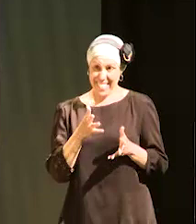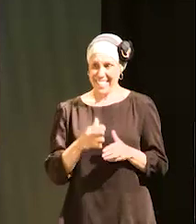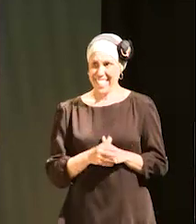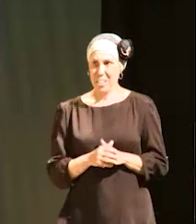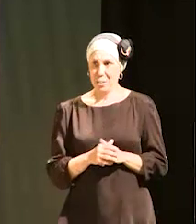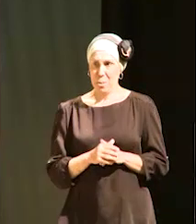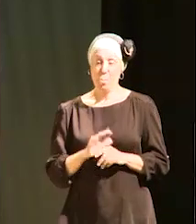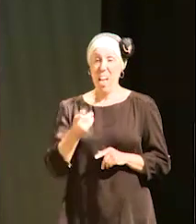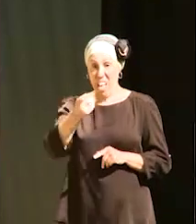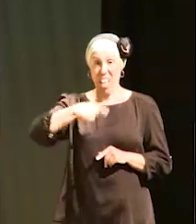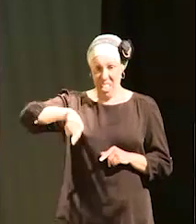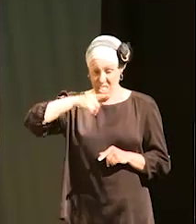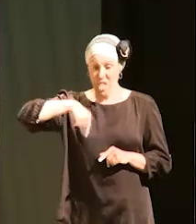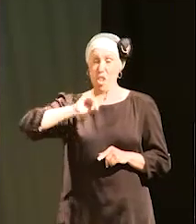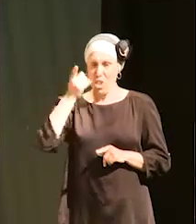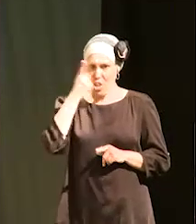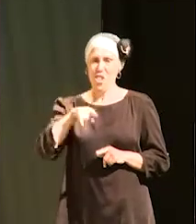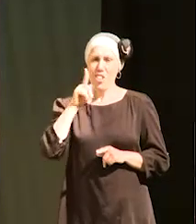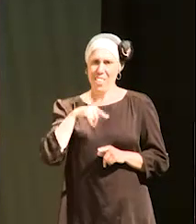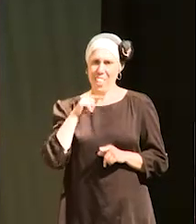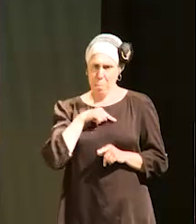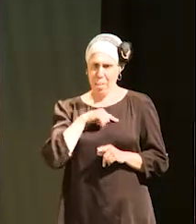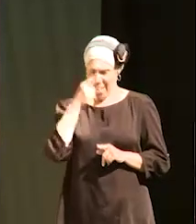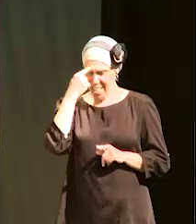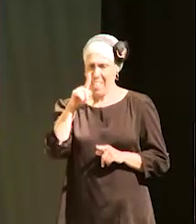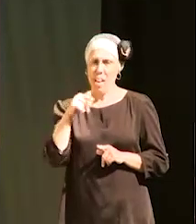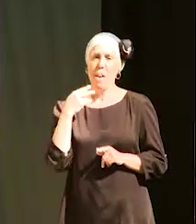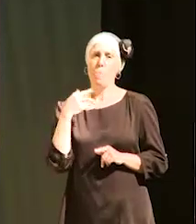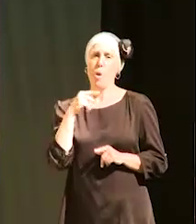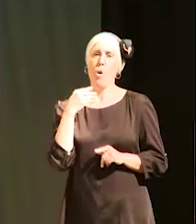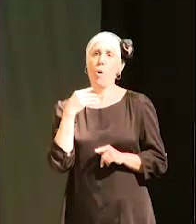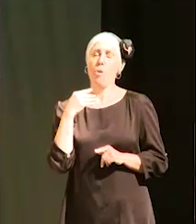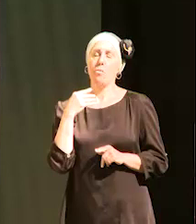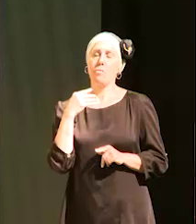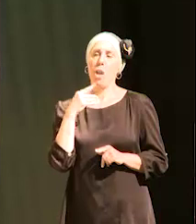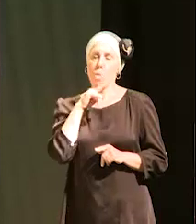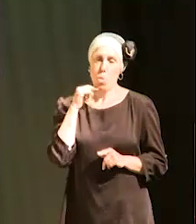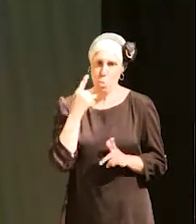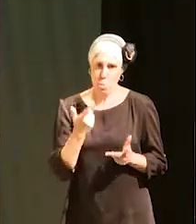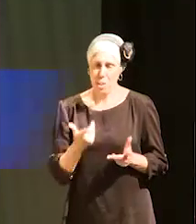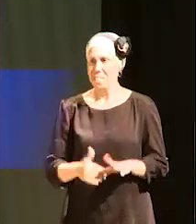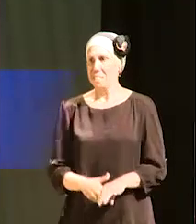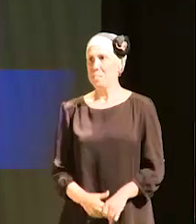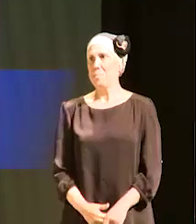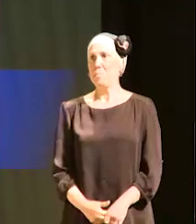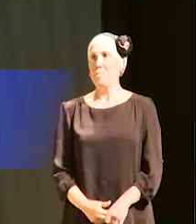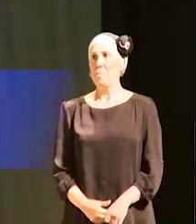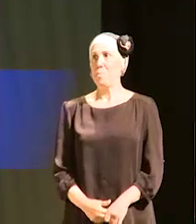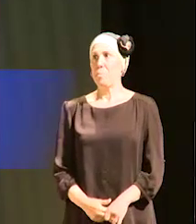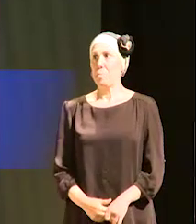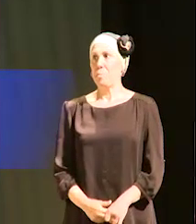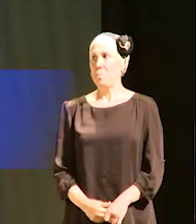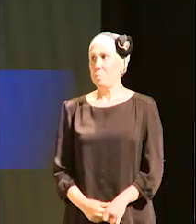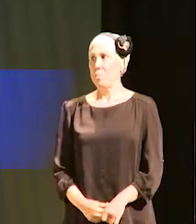los sentimos también nosotros eso que te toca a hago una